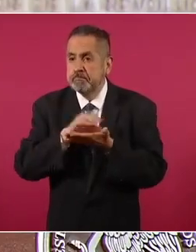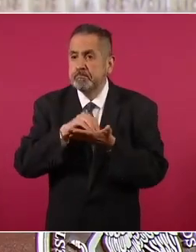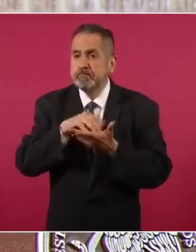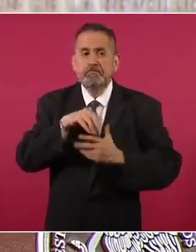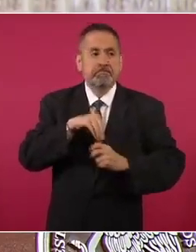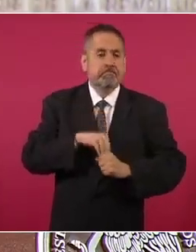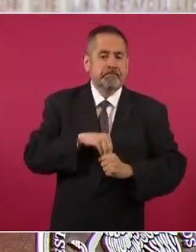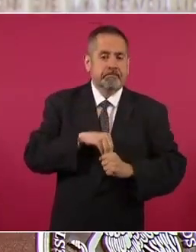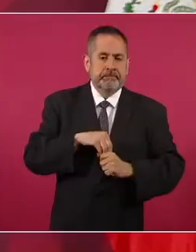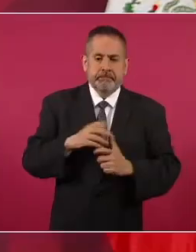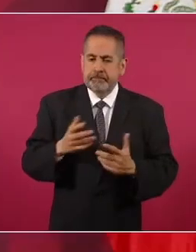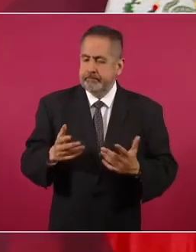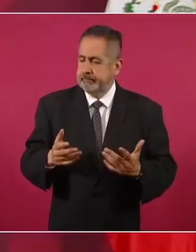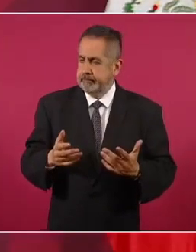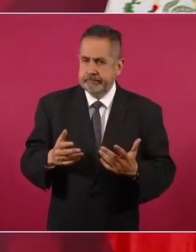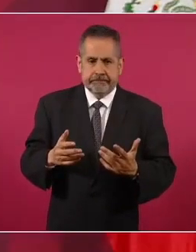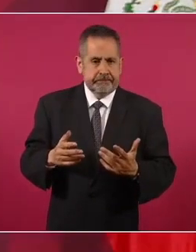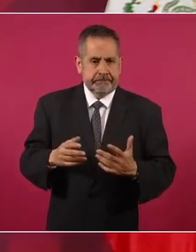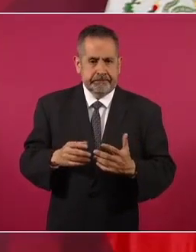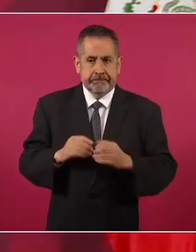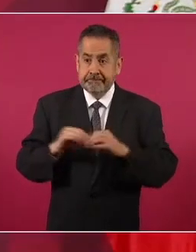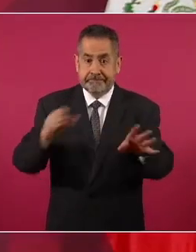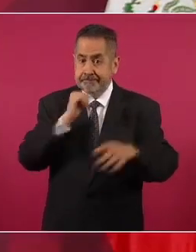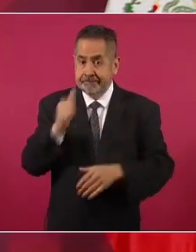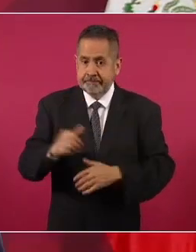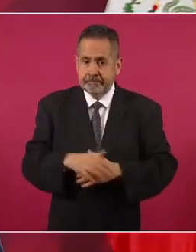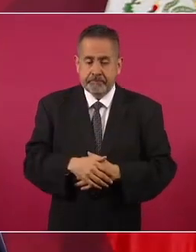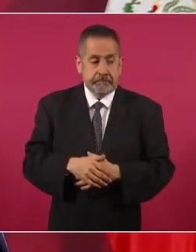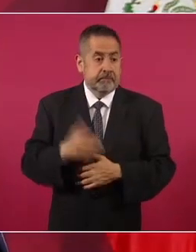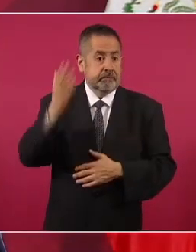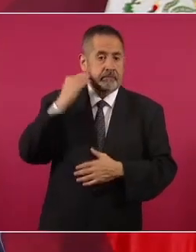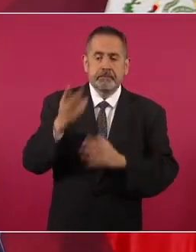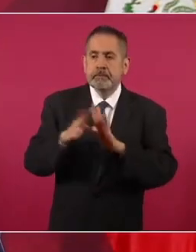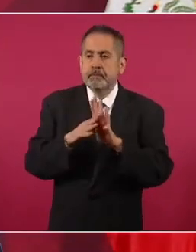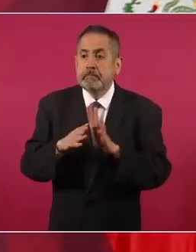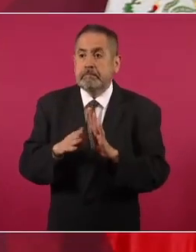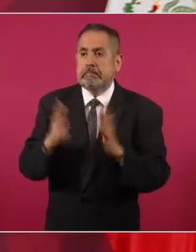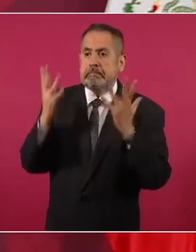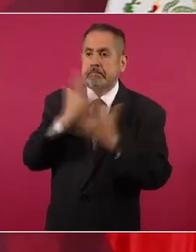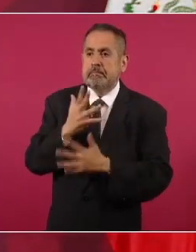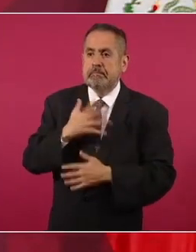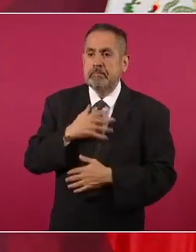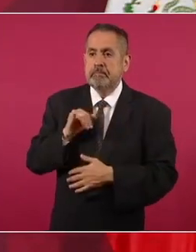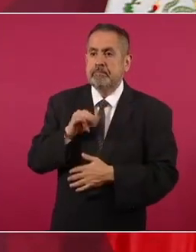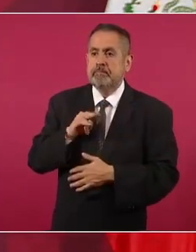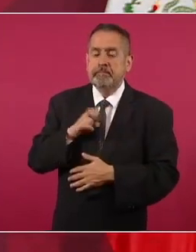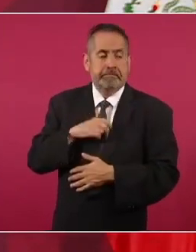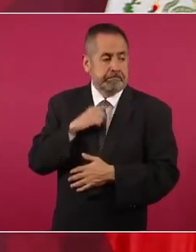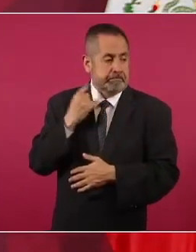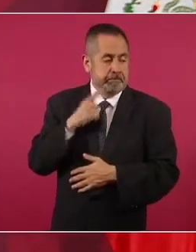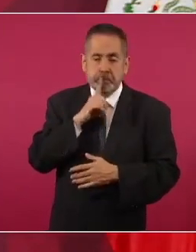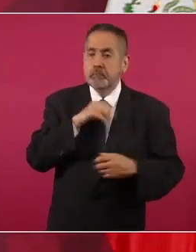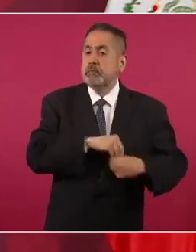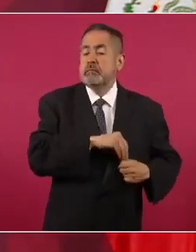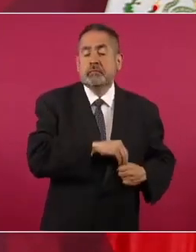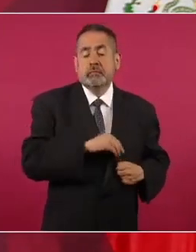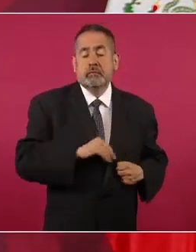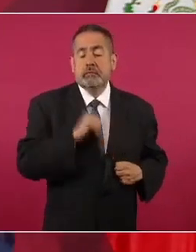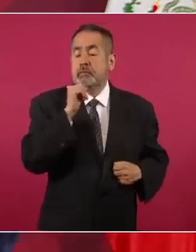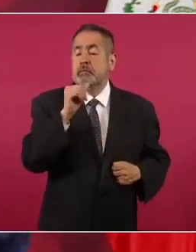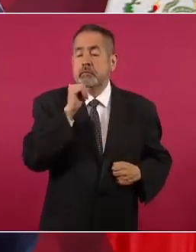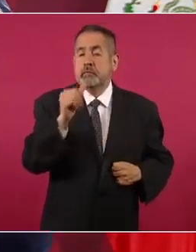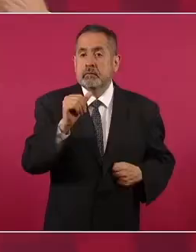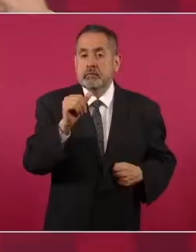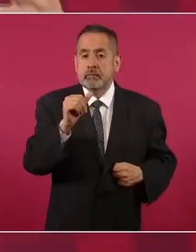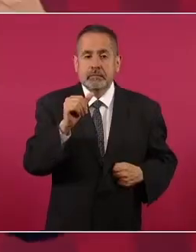Y como los resultados no les favorecían, ocultaron la información. Y